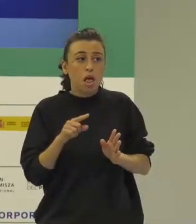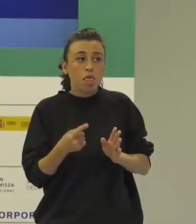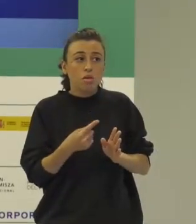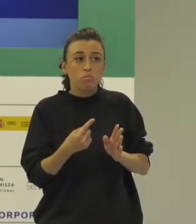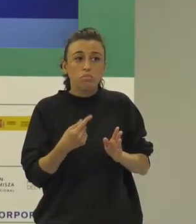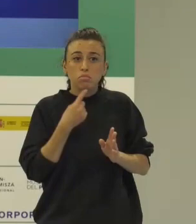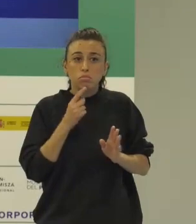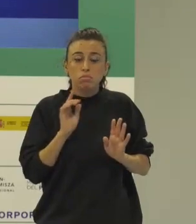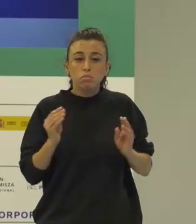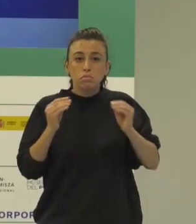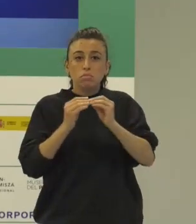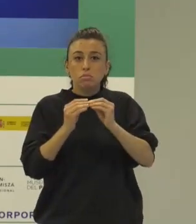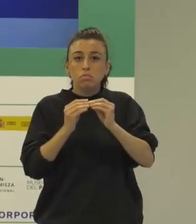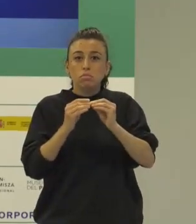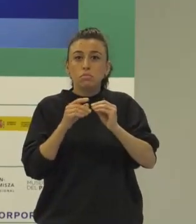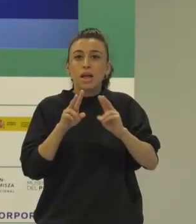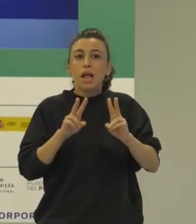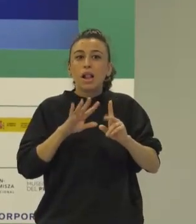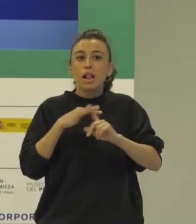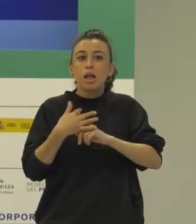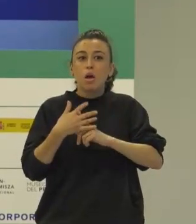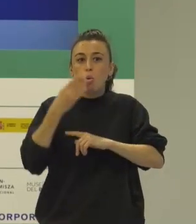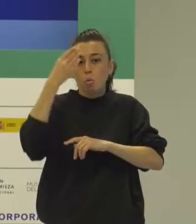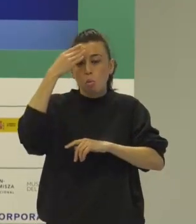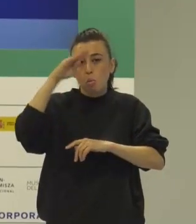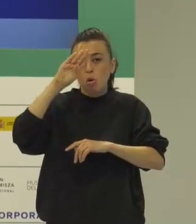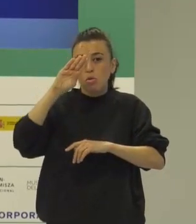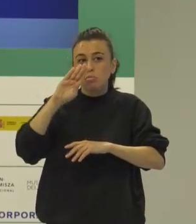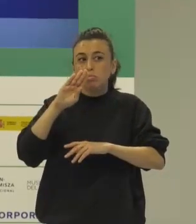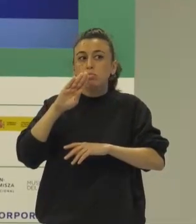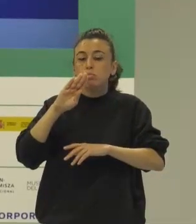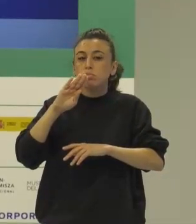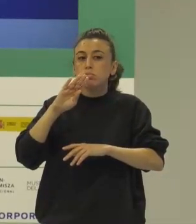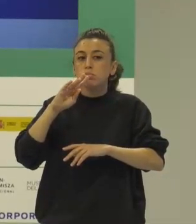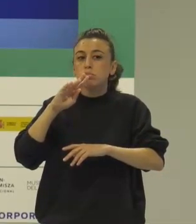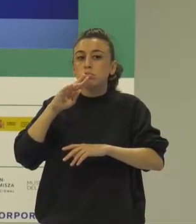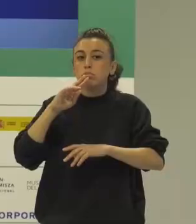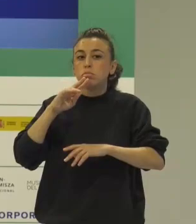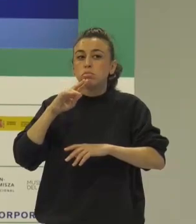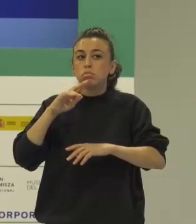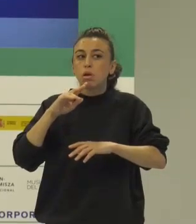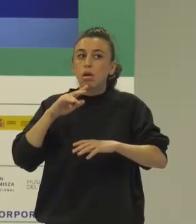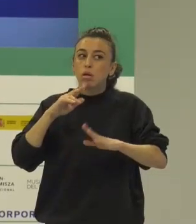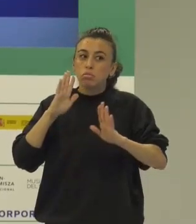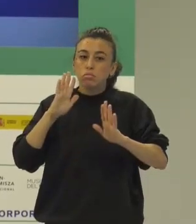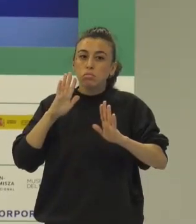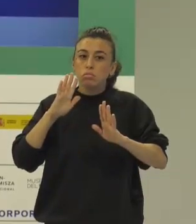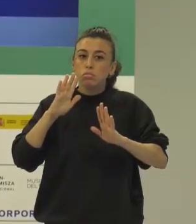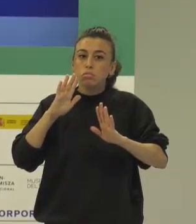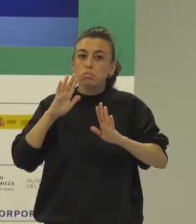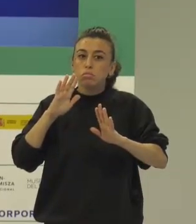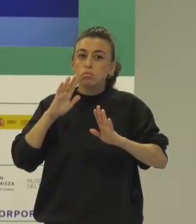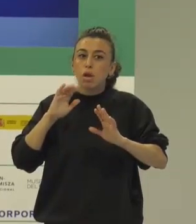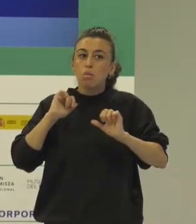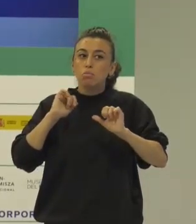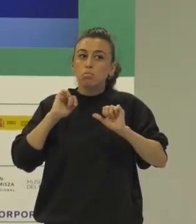cubano hay que partir del reconocimiento de lo que es ese país, de la falta de libertad y de derecho que hay